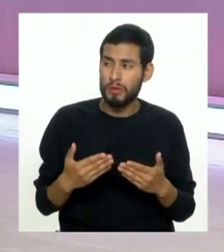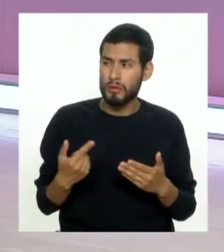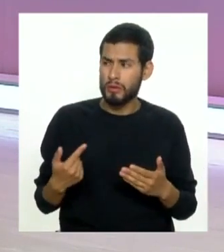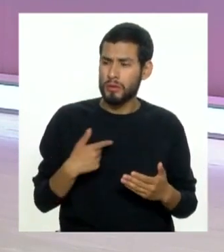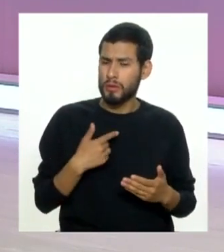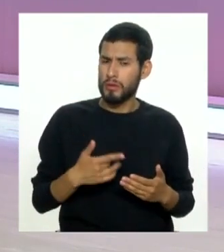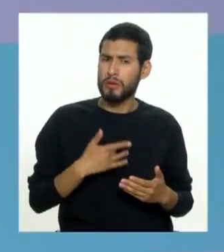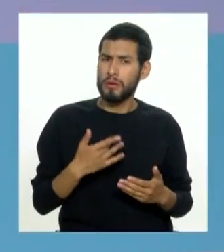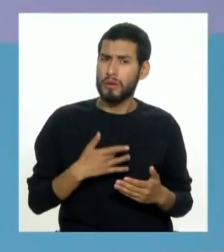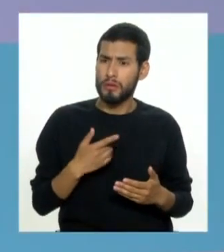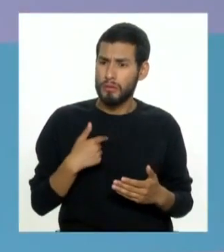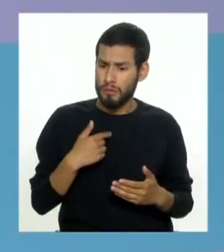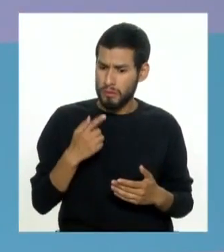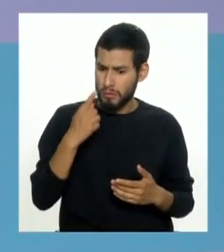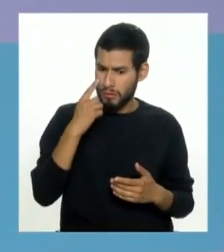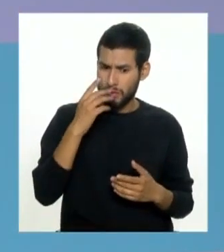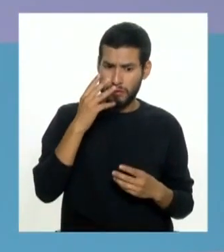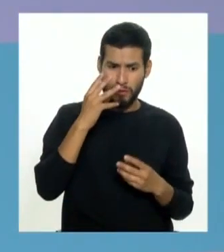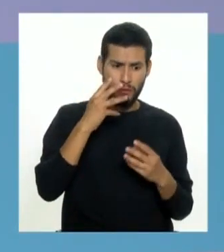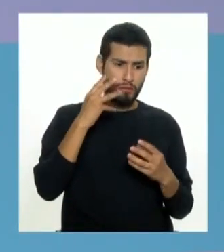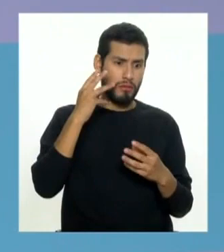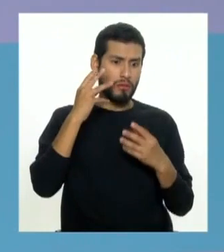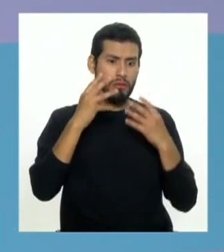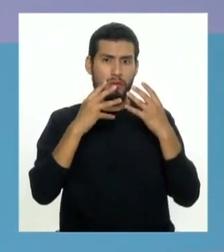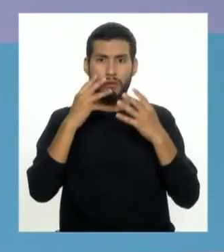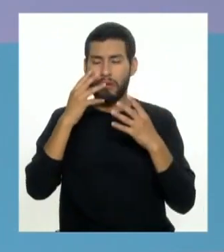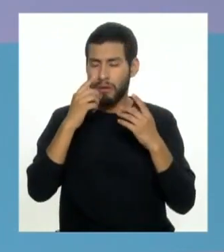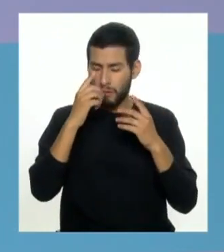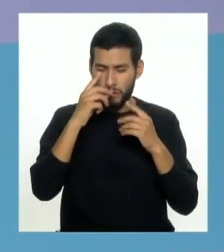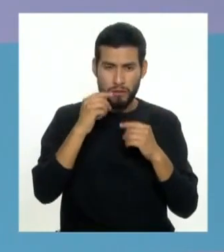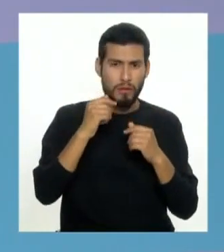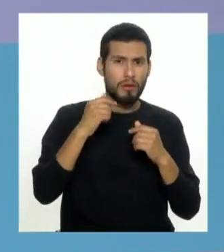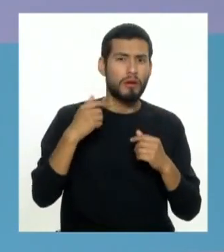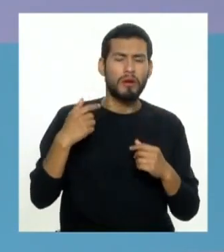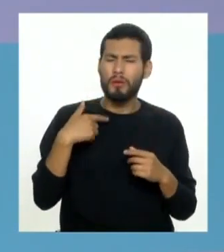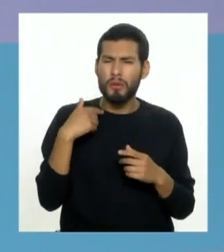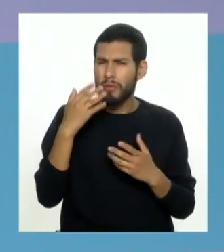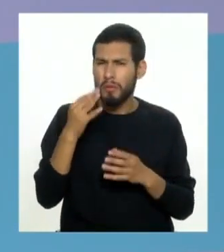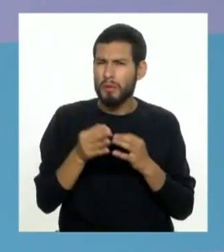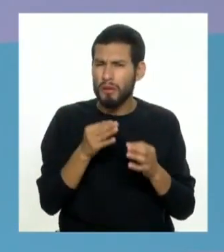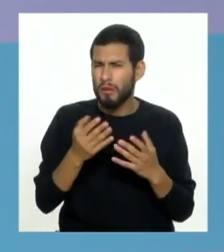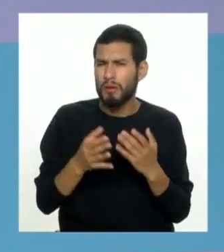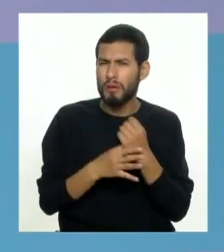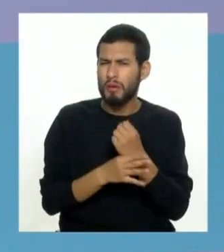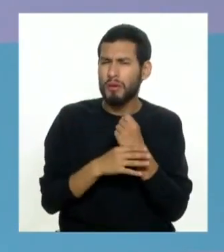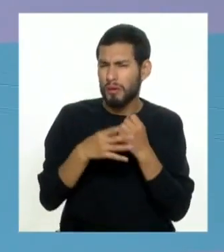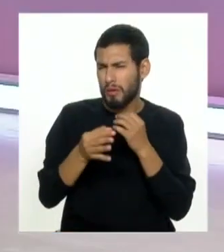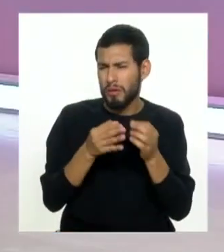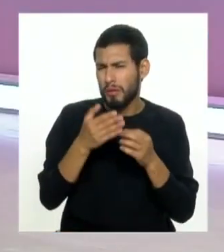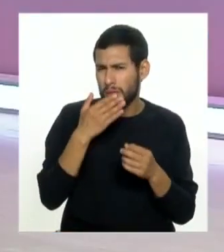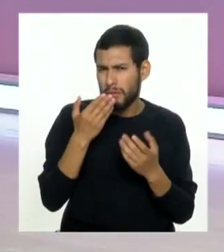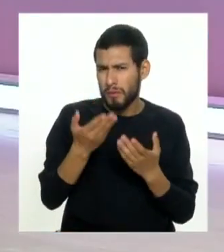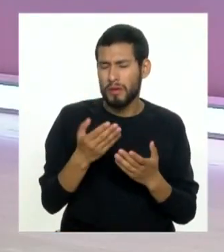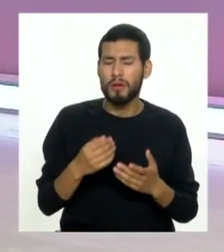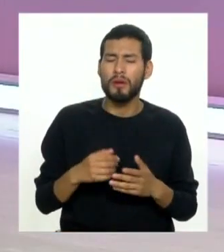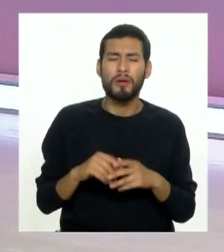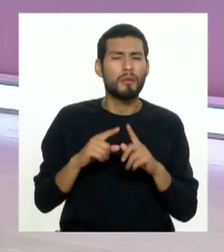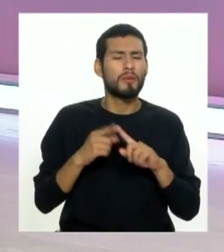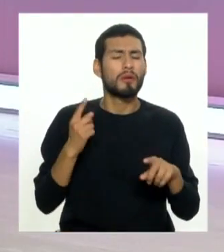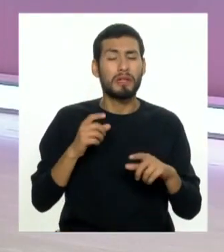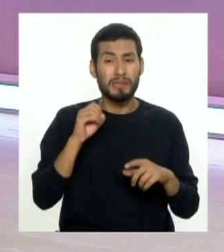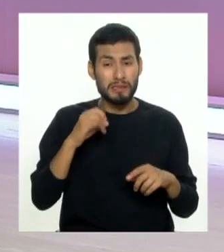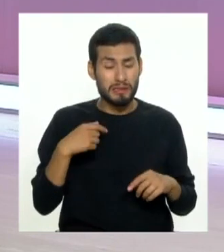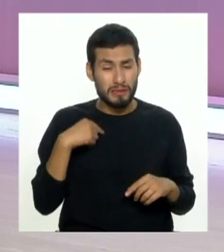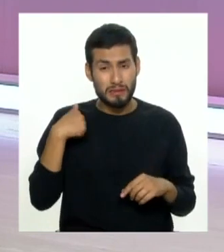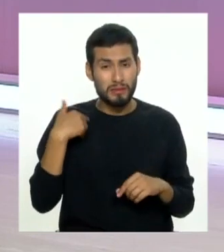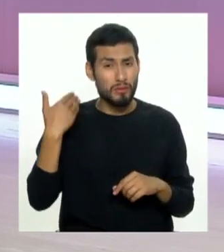siento, ¿no? Ya presiento con ese hormigueo en la cara, no se puede explicar, quizá el doctor me lo explique mejor, ¿no? Lo siento así,